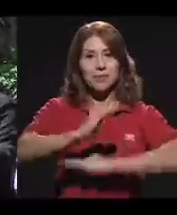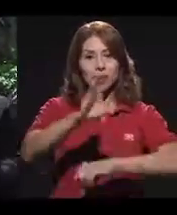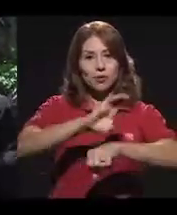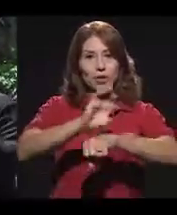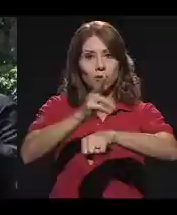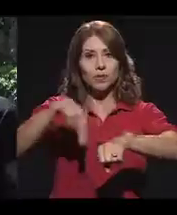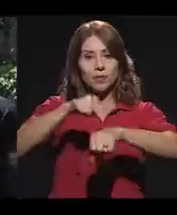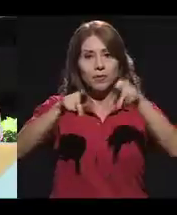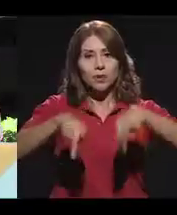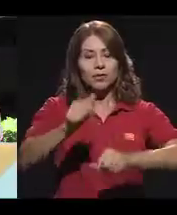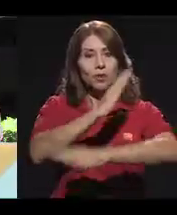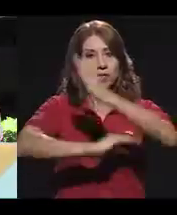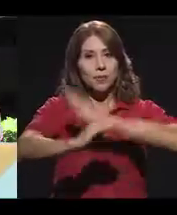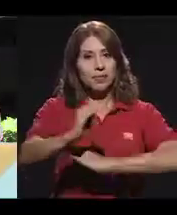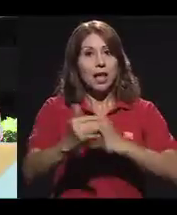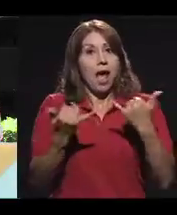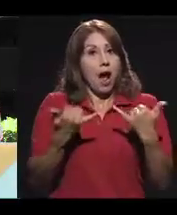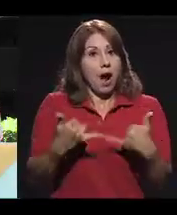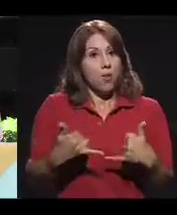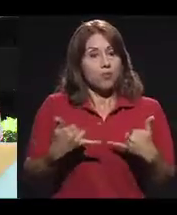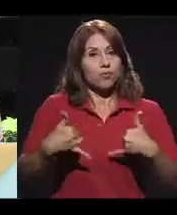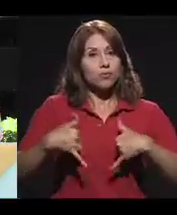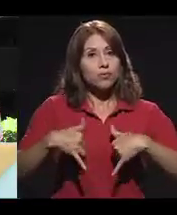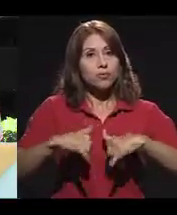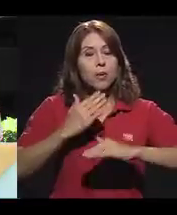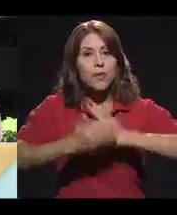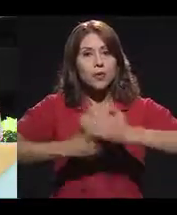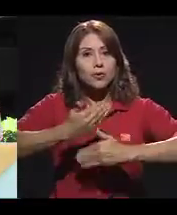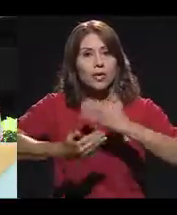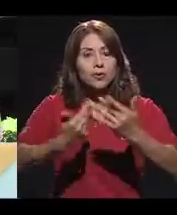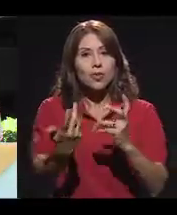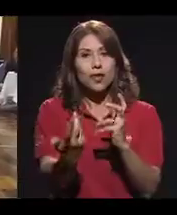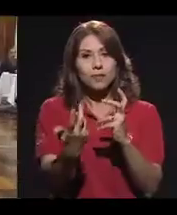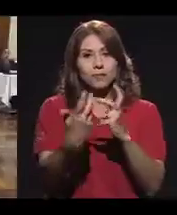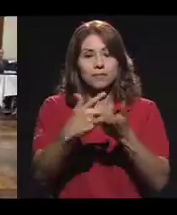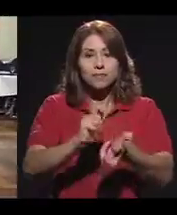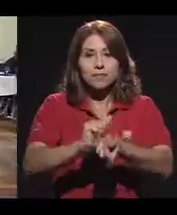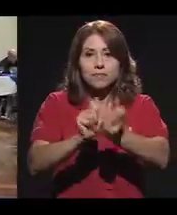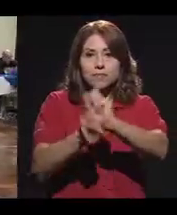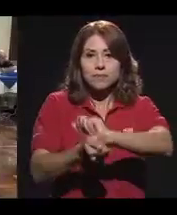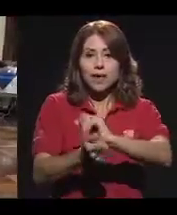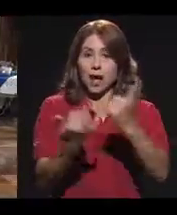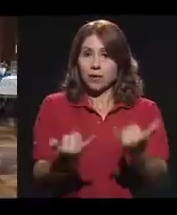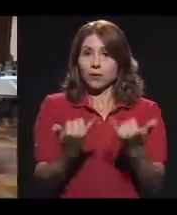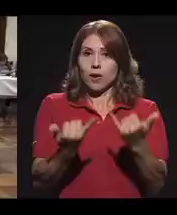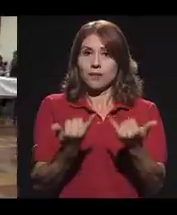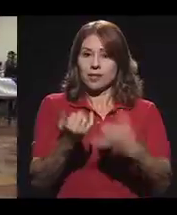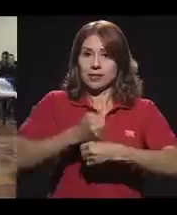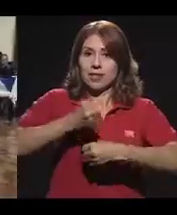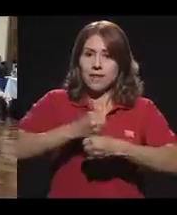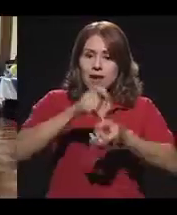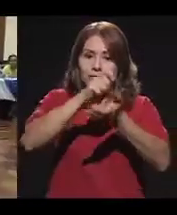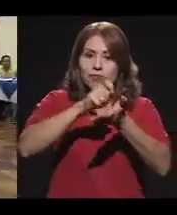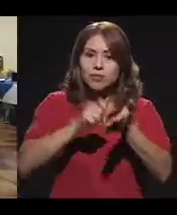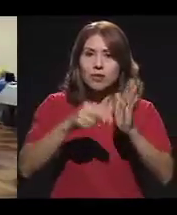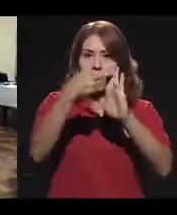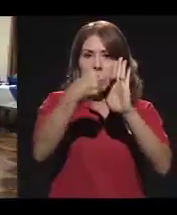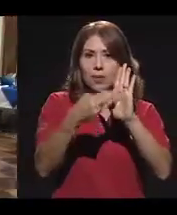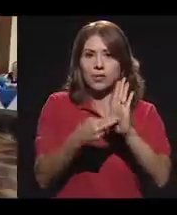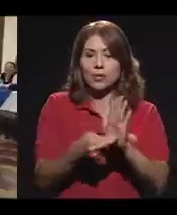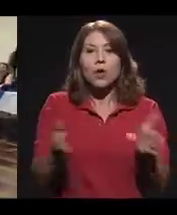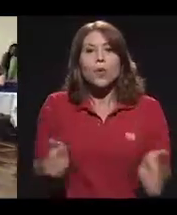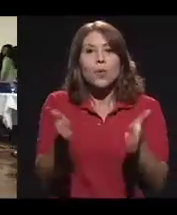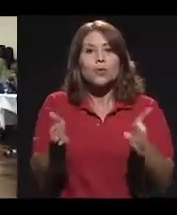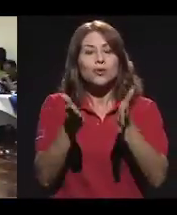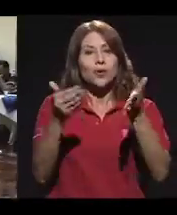de las Personas con Discapacidad se encuentra aún en proceso de adaptación. Actualmente está trabajando en la reglamentación de la norma y en la promoción